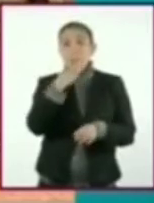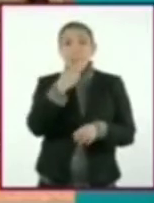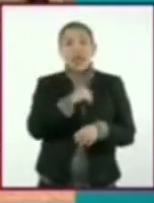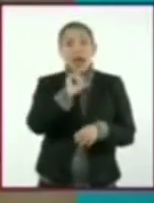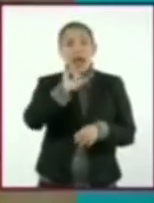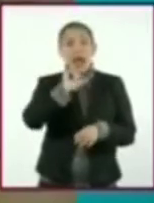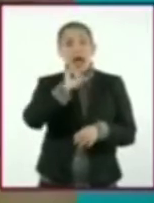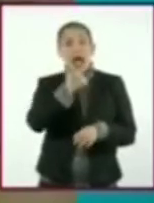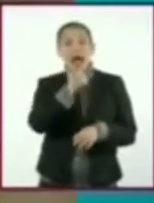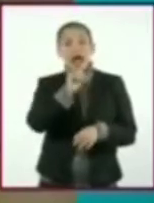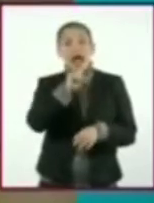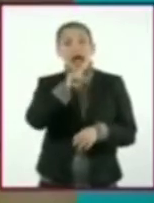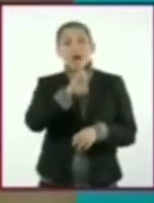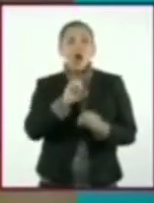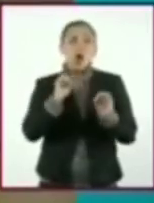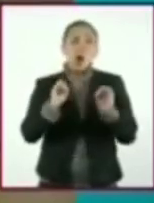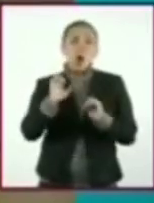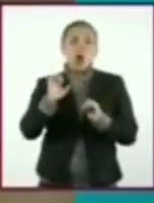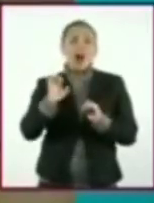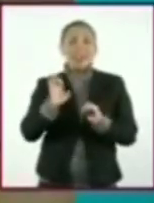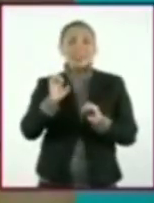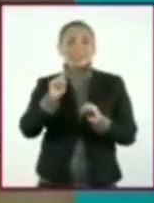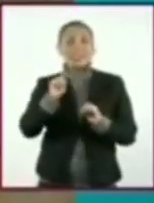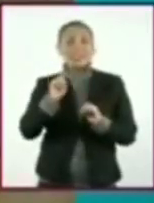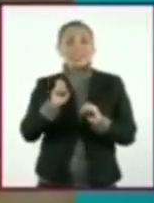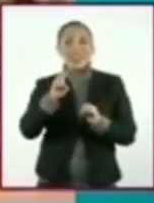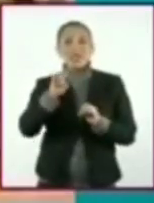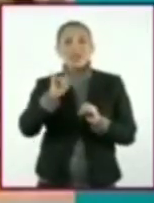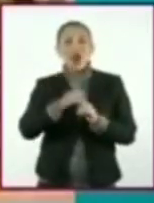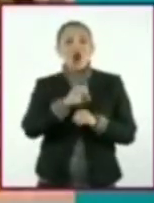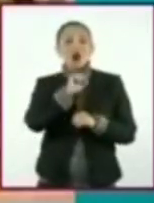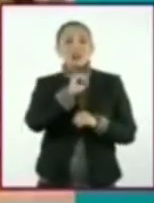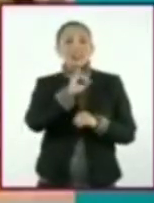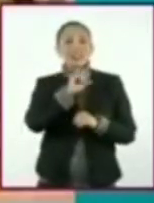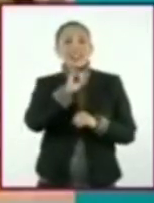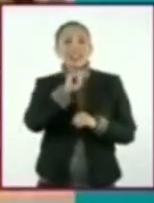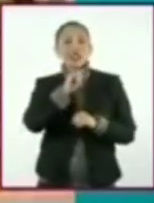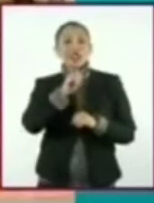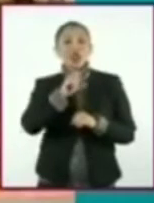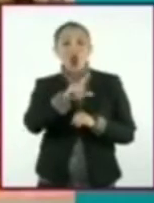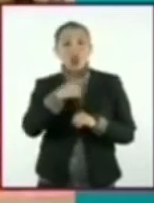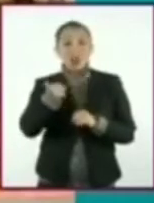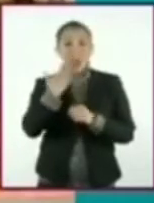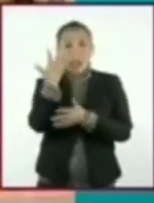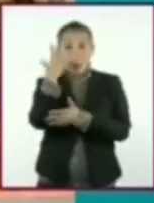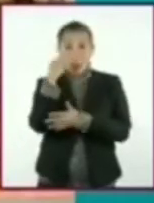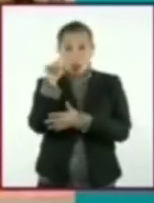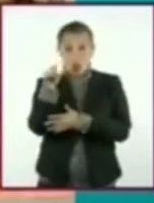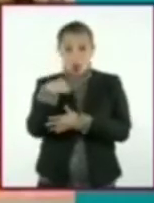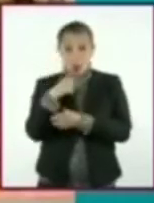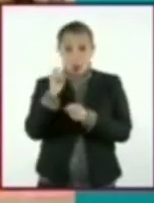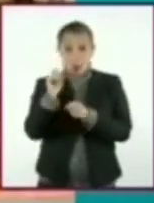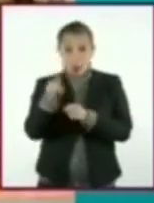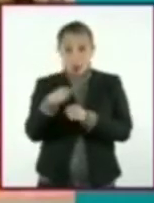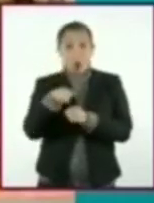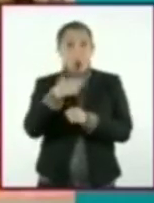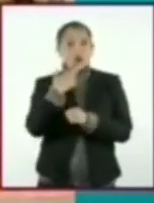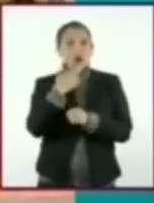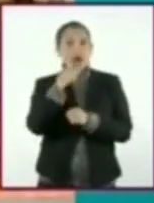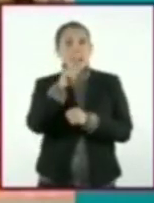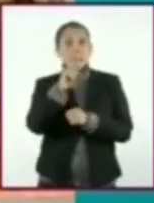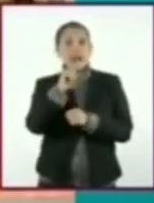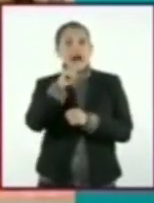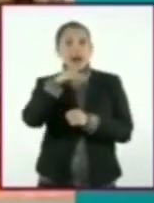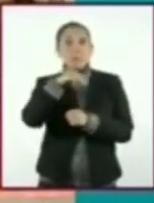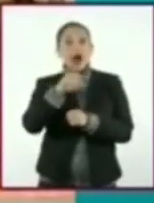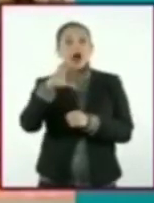de agave, puedes usar stevia también, xilitol, que es otro endulzante de corteza de árboles, o azúcar de palma